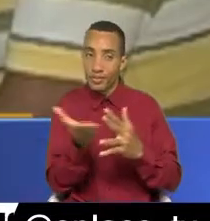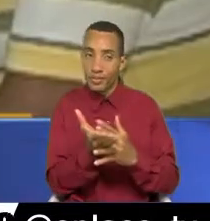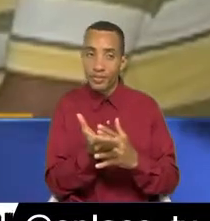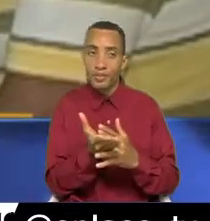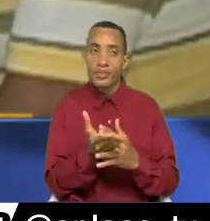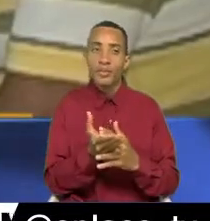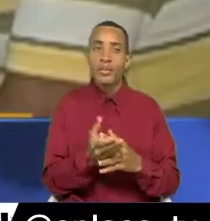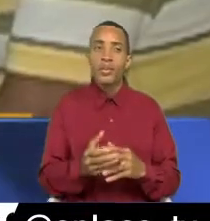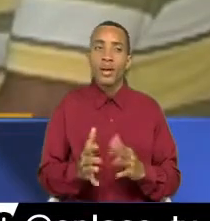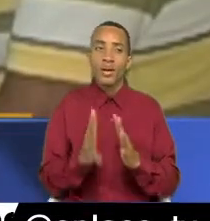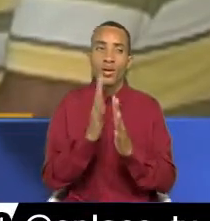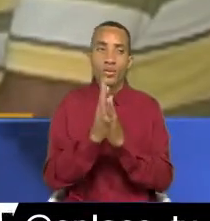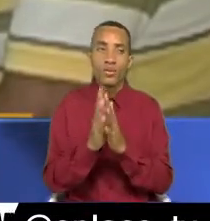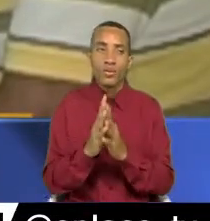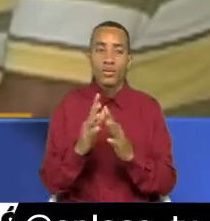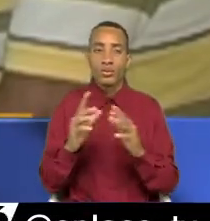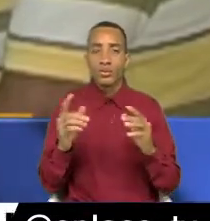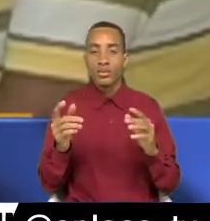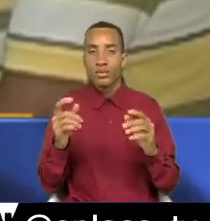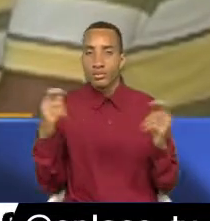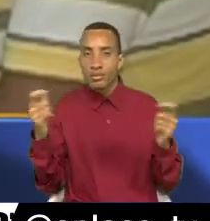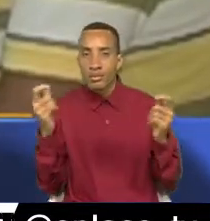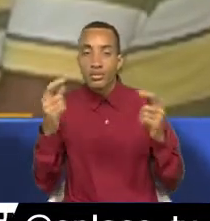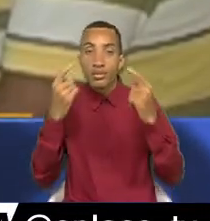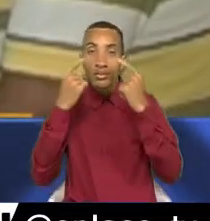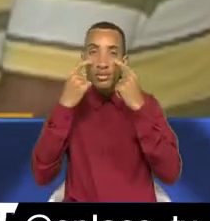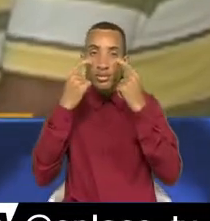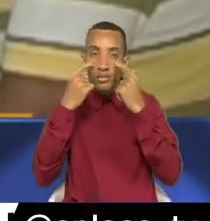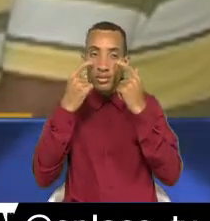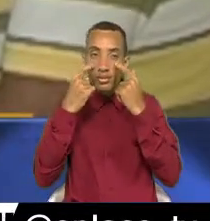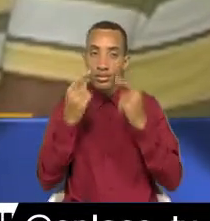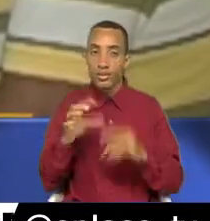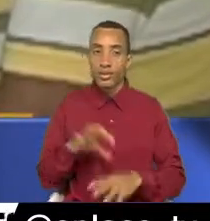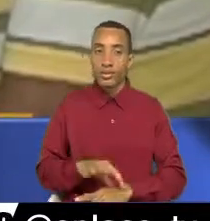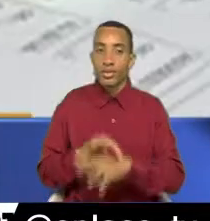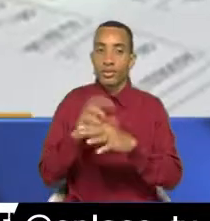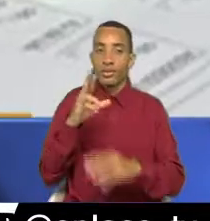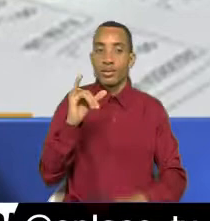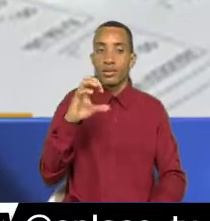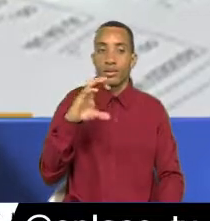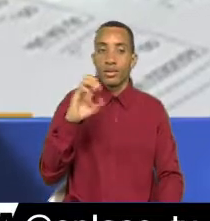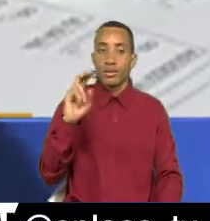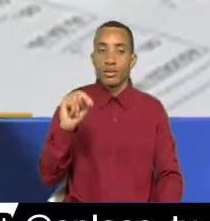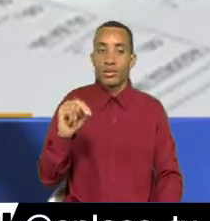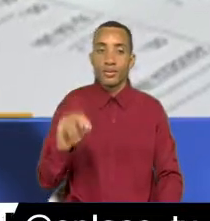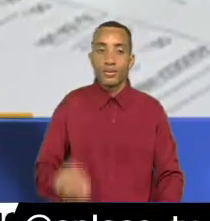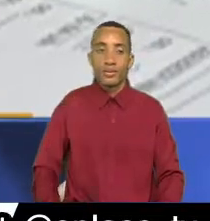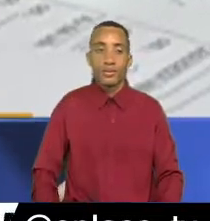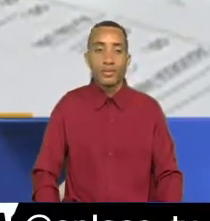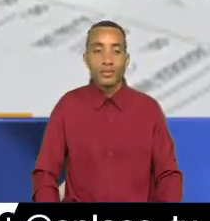espera información sobre la campaña visual del Centro Ocular del Dr. Rincón. Ya volvemos.